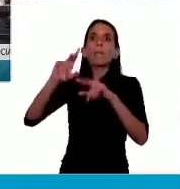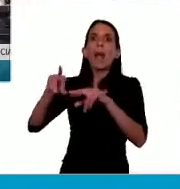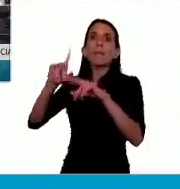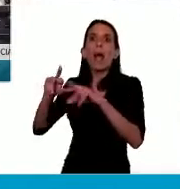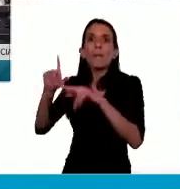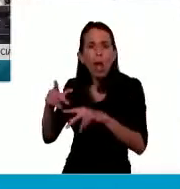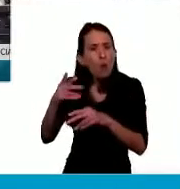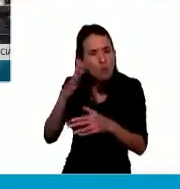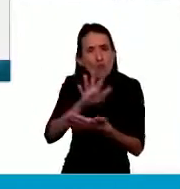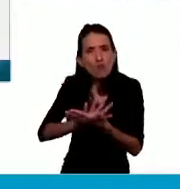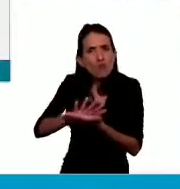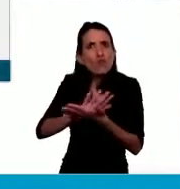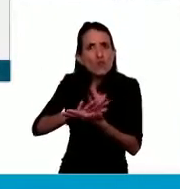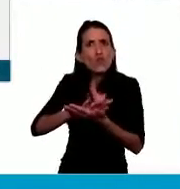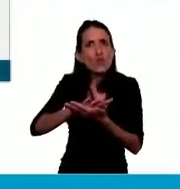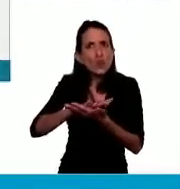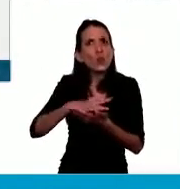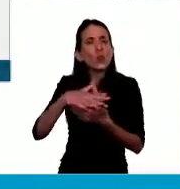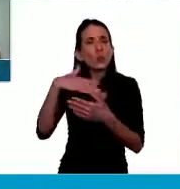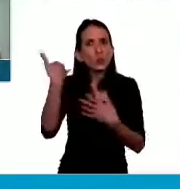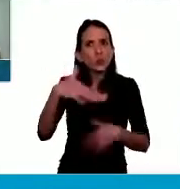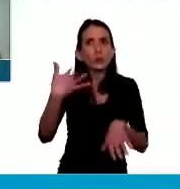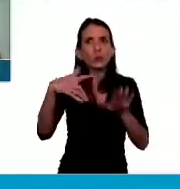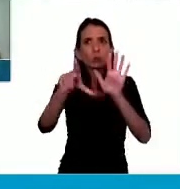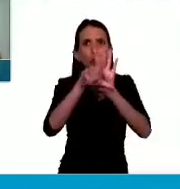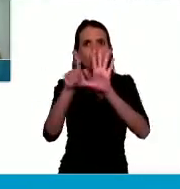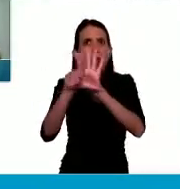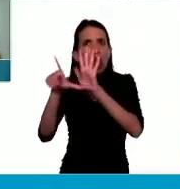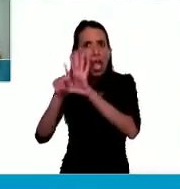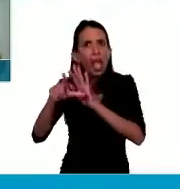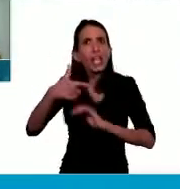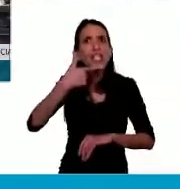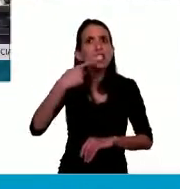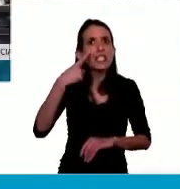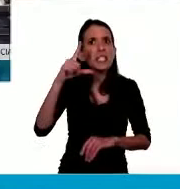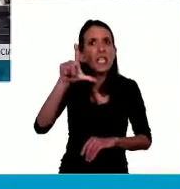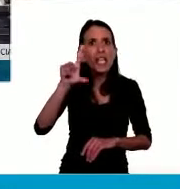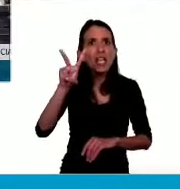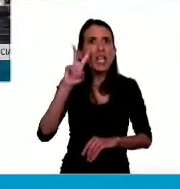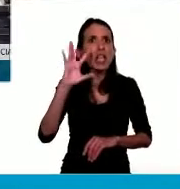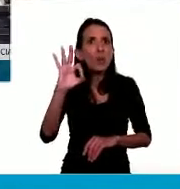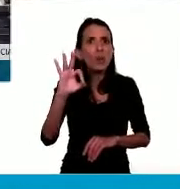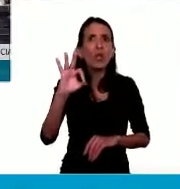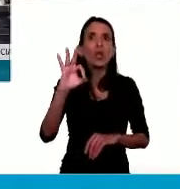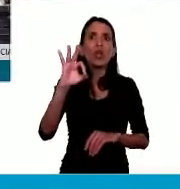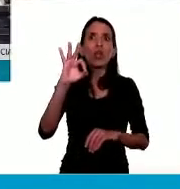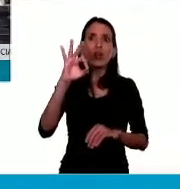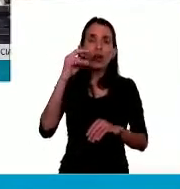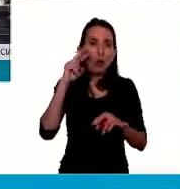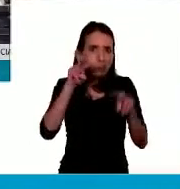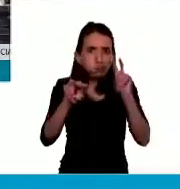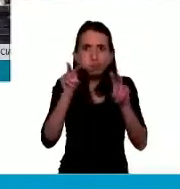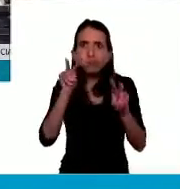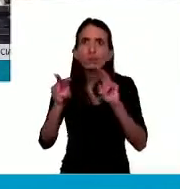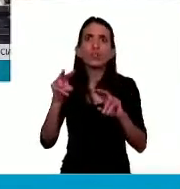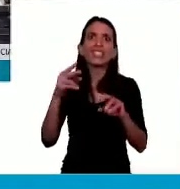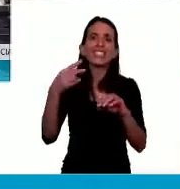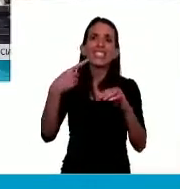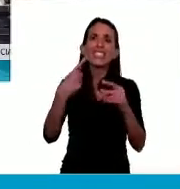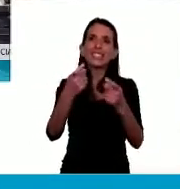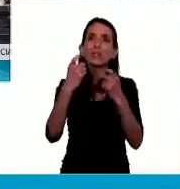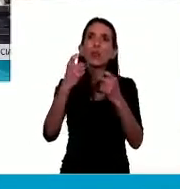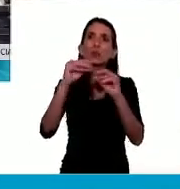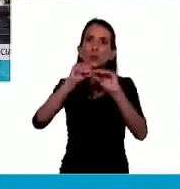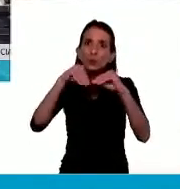ley Silvio, lamento que sigan en esa tesitura. Creo que el resultado ya lo vieron. Hoy estamos ante una